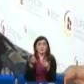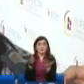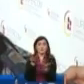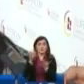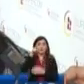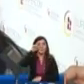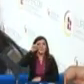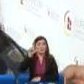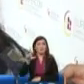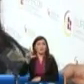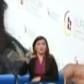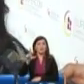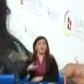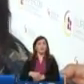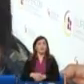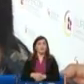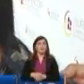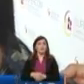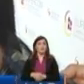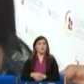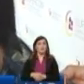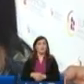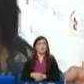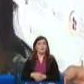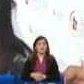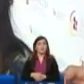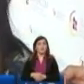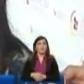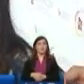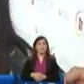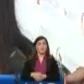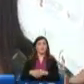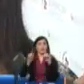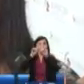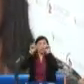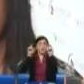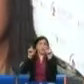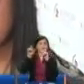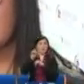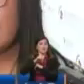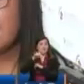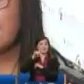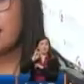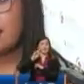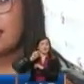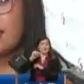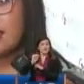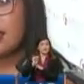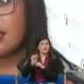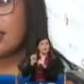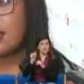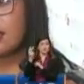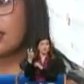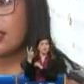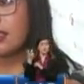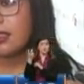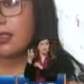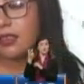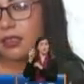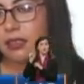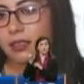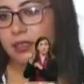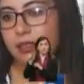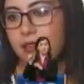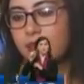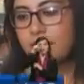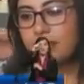Guillermo Lasso. Entonces, sí, son una empresa. Perdón. Página 12 preguntó, la periodista de Página 12 preguntó en un mitin político